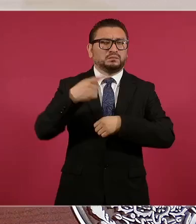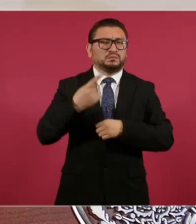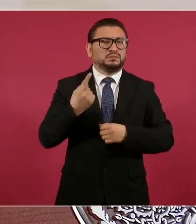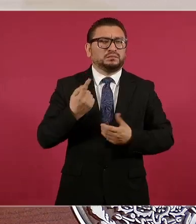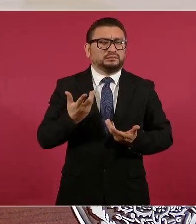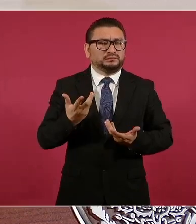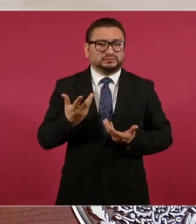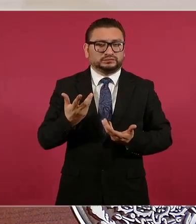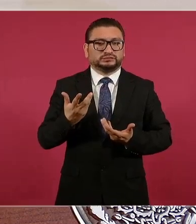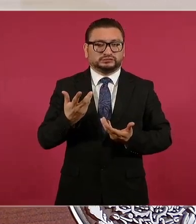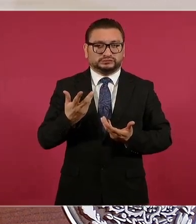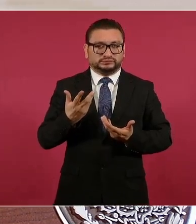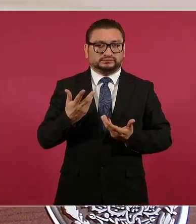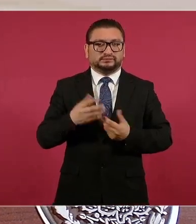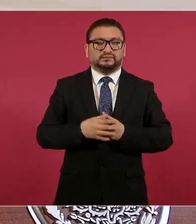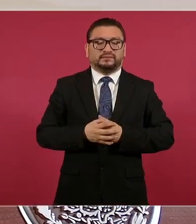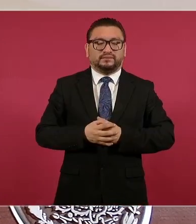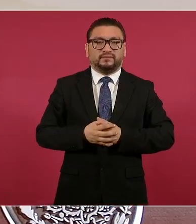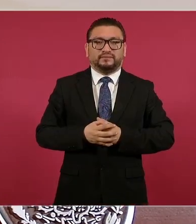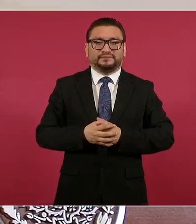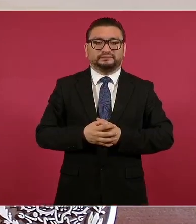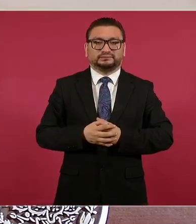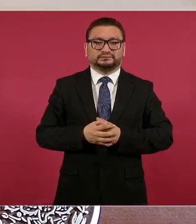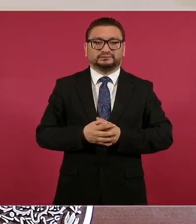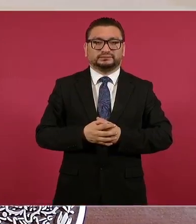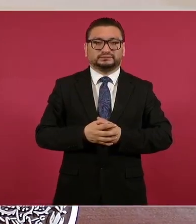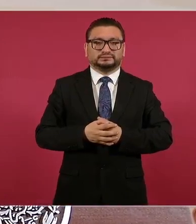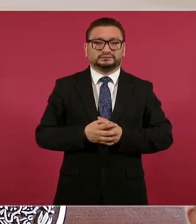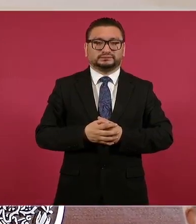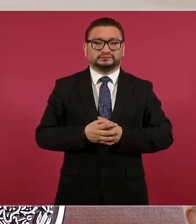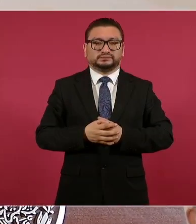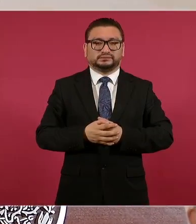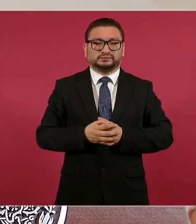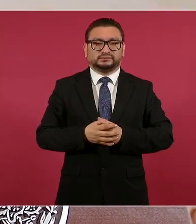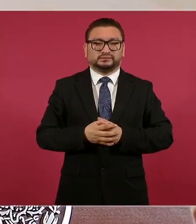porque estaban tirados